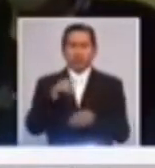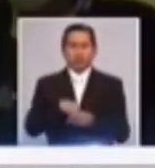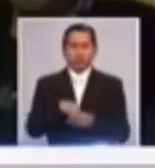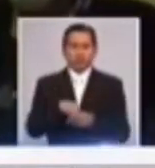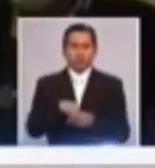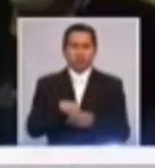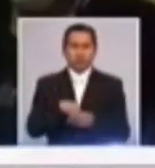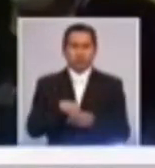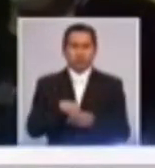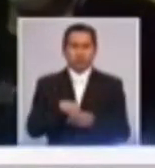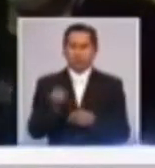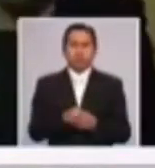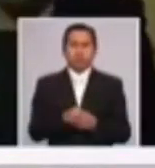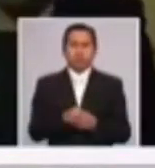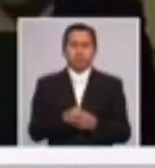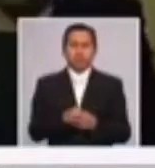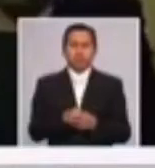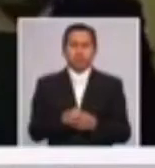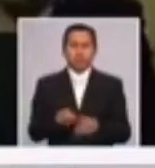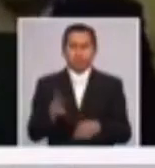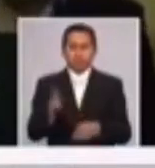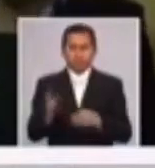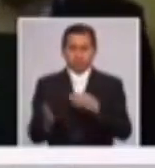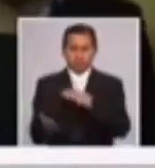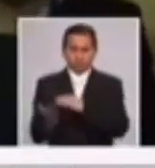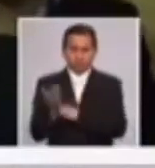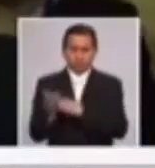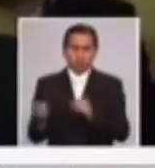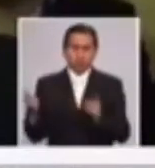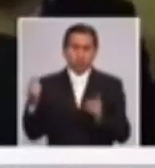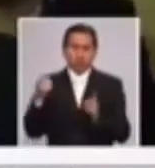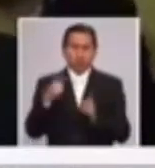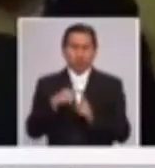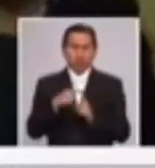del municipio de 6 de la mañana hasta